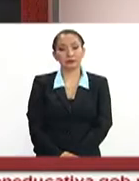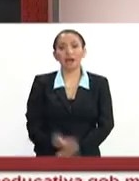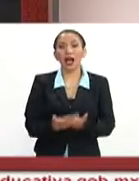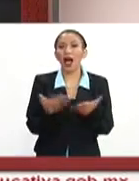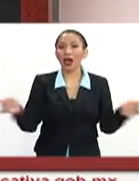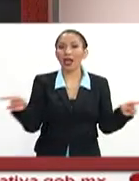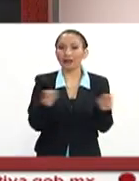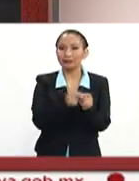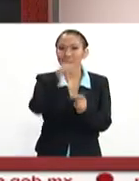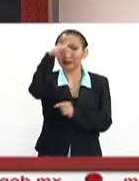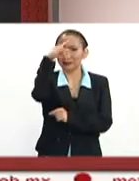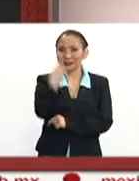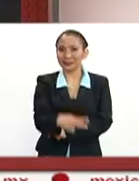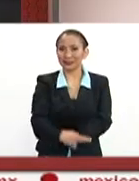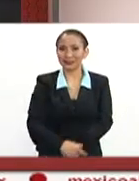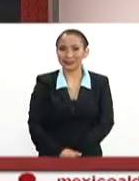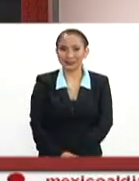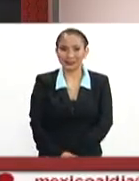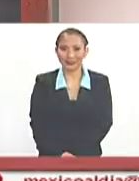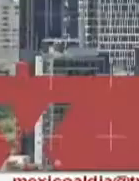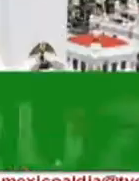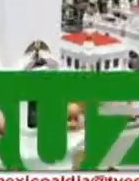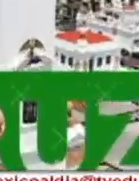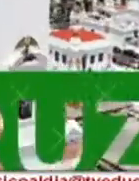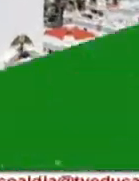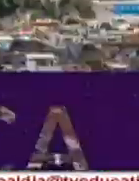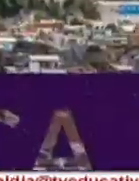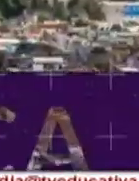Vamos a las breves del país.